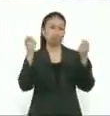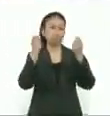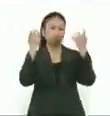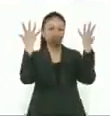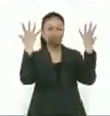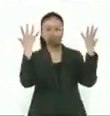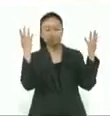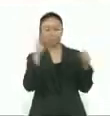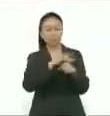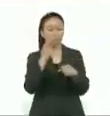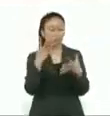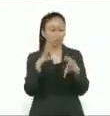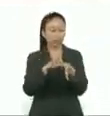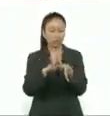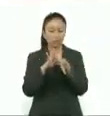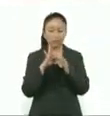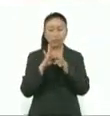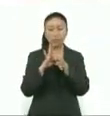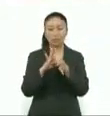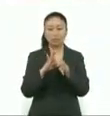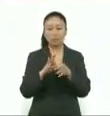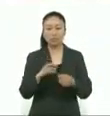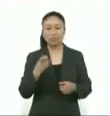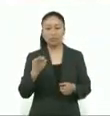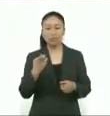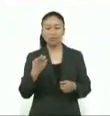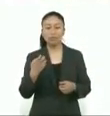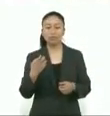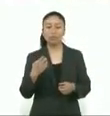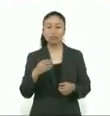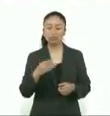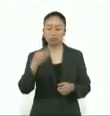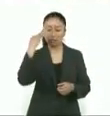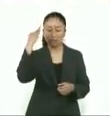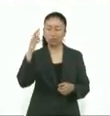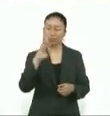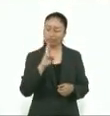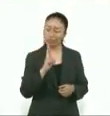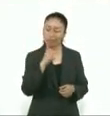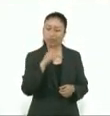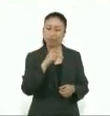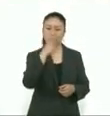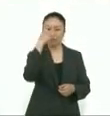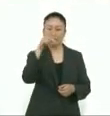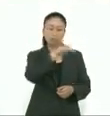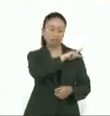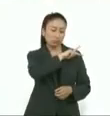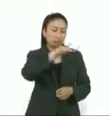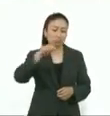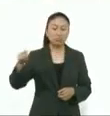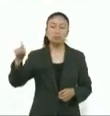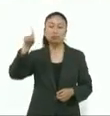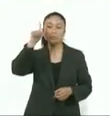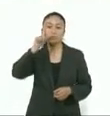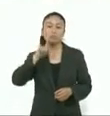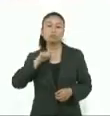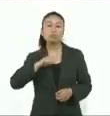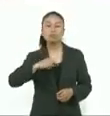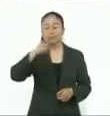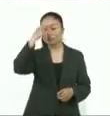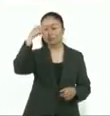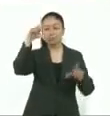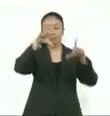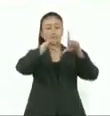la hora, este es el mejor momento para todas ustedes, para las mujeres, para